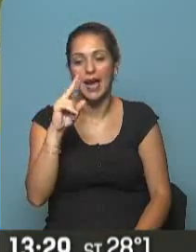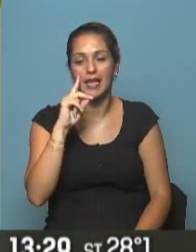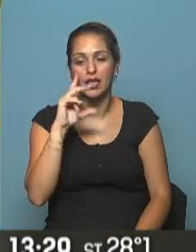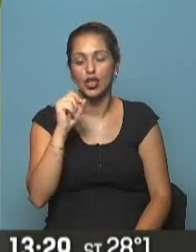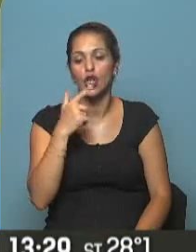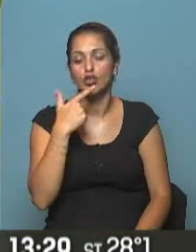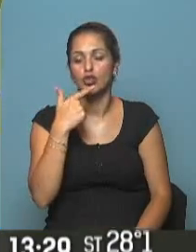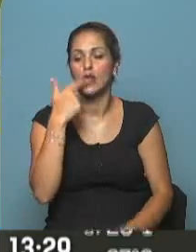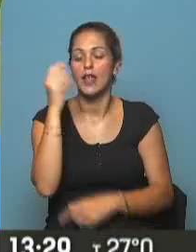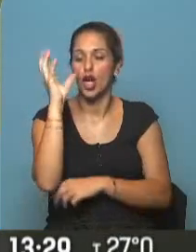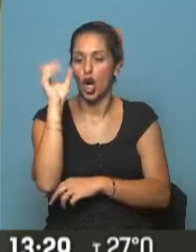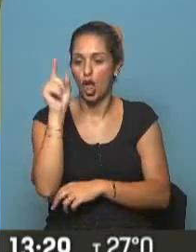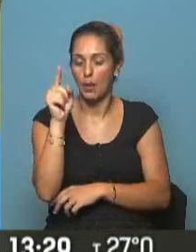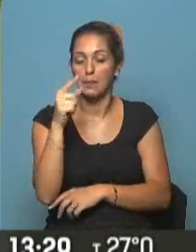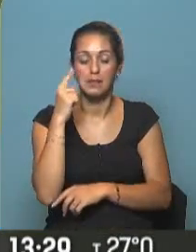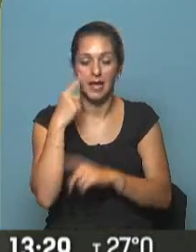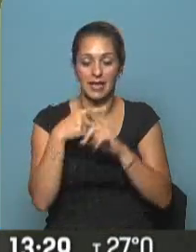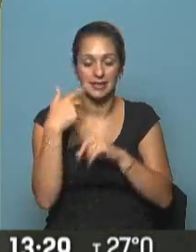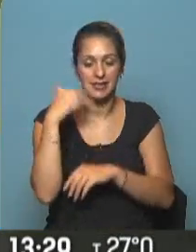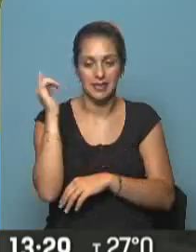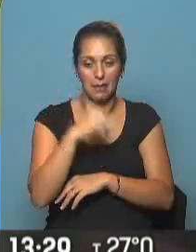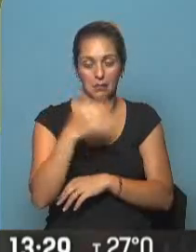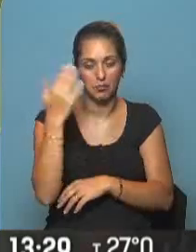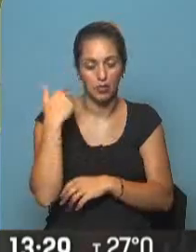campeón de la Copa Sudamericana, ¿no?